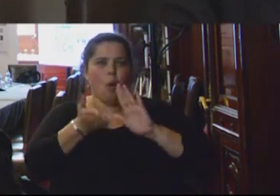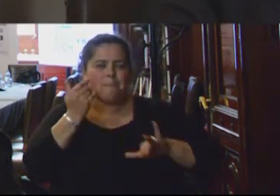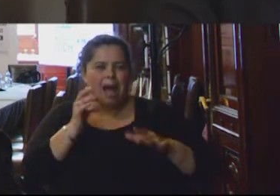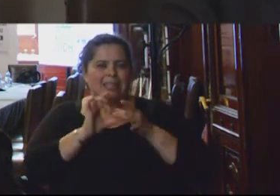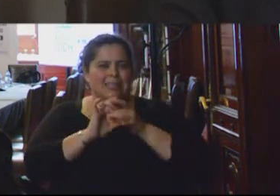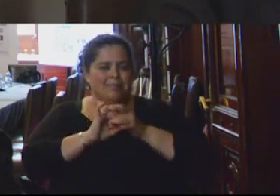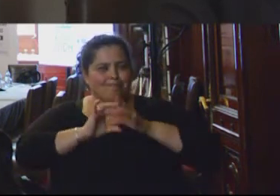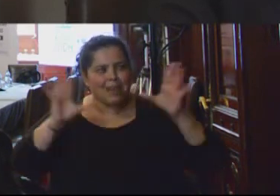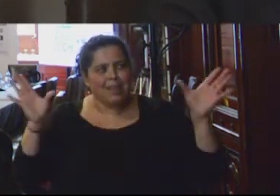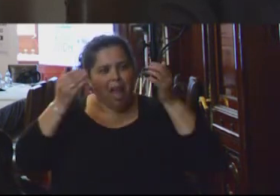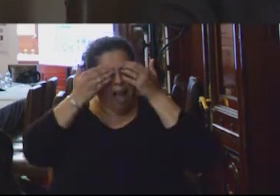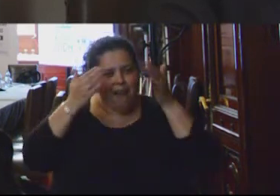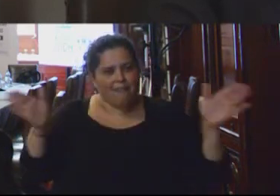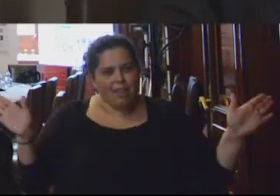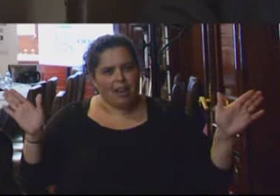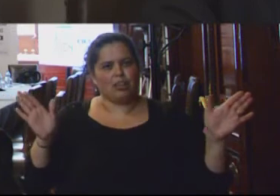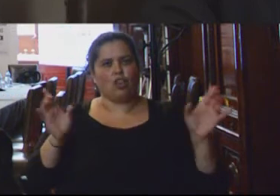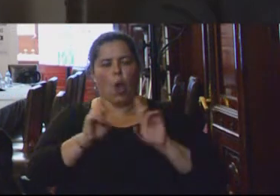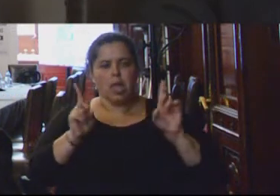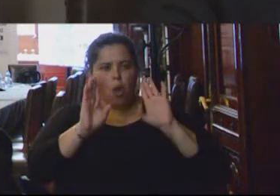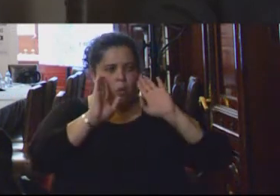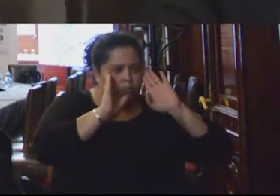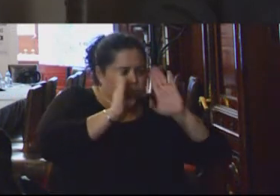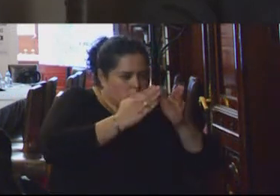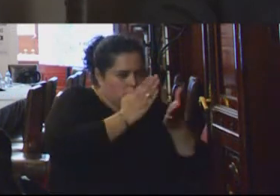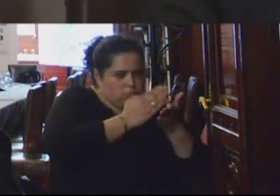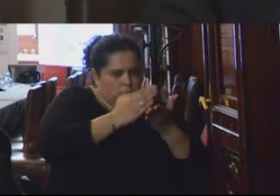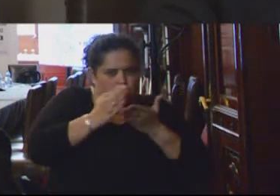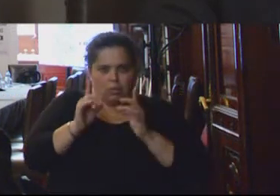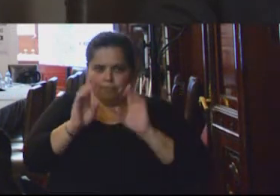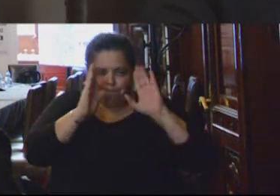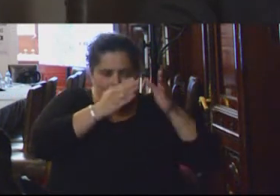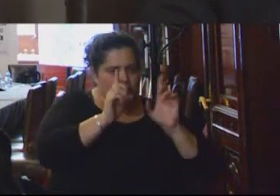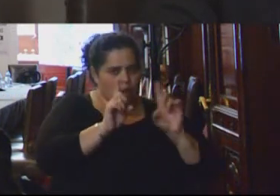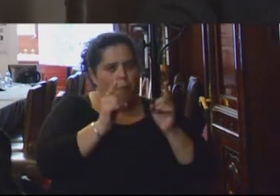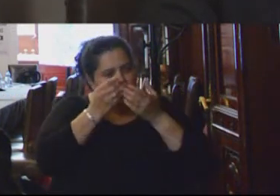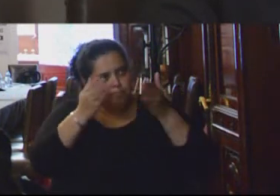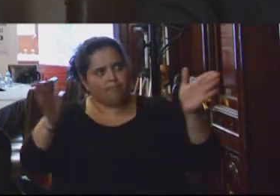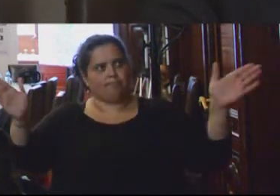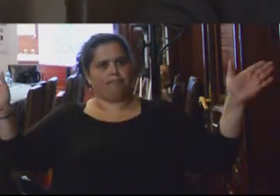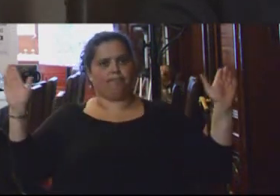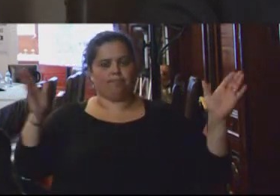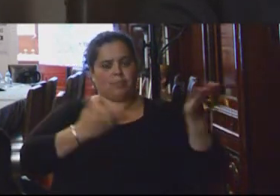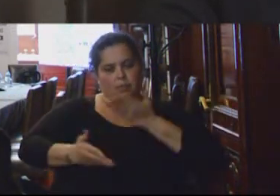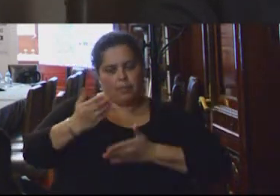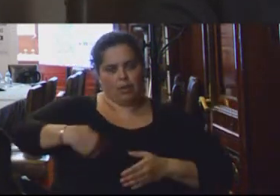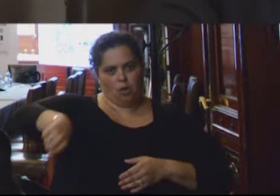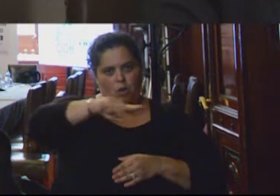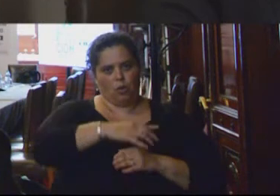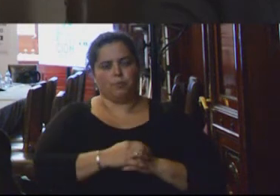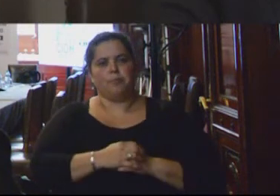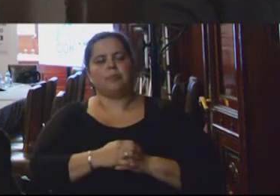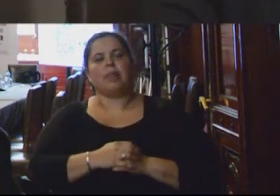del sectarismo y la falacia que marcaron su línea editorial en los pasados 10 años. La